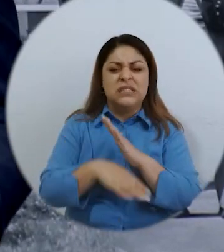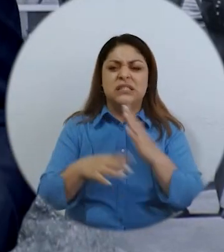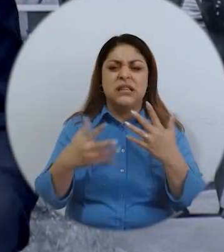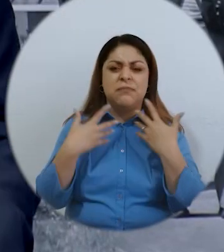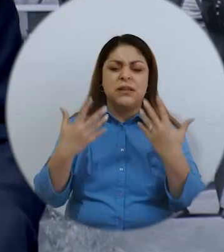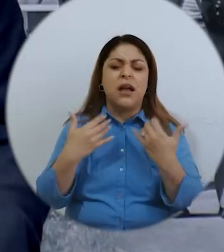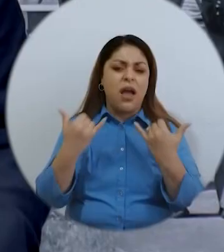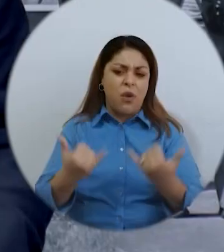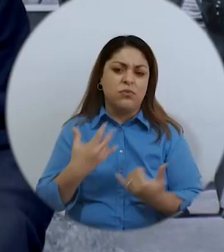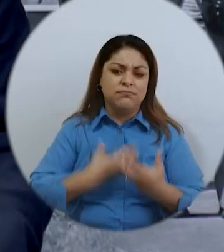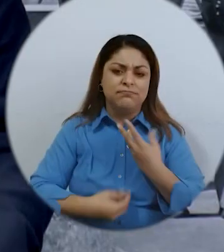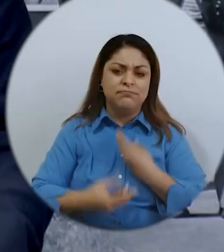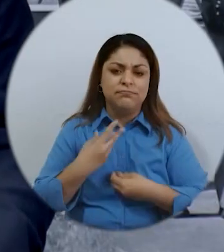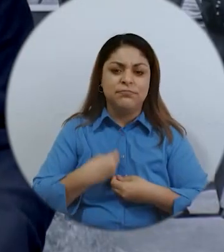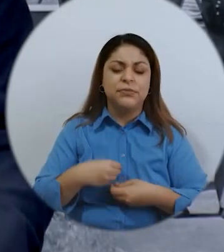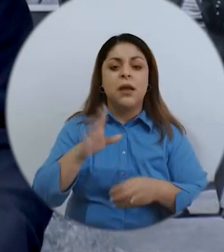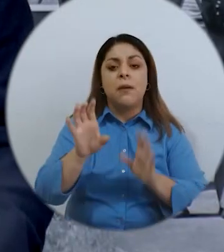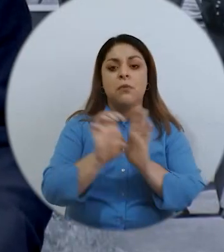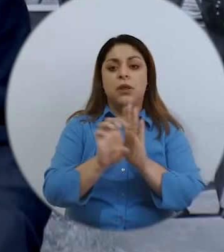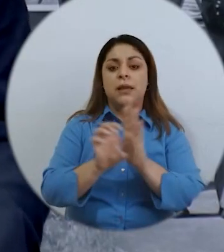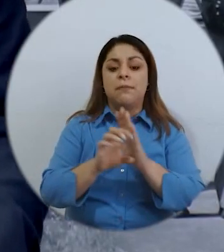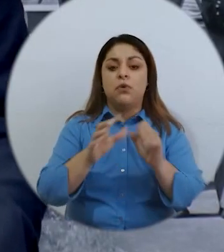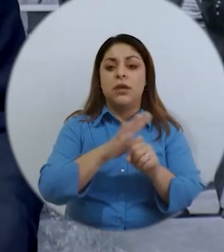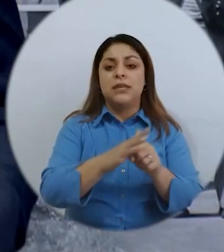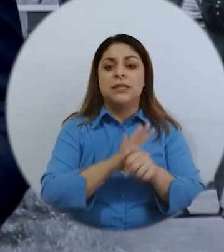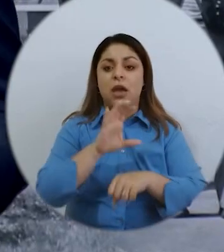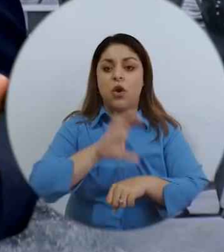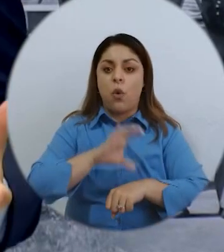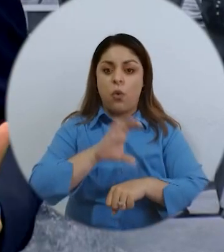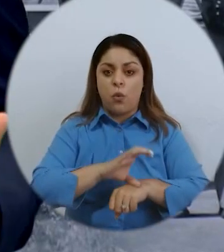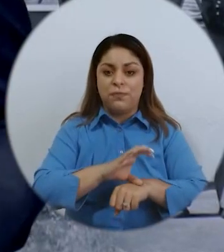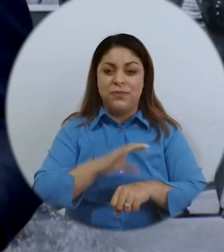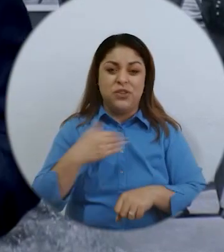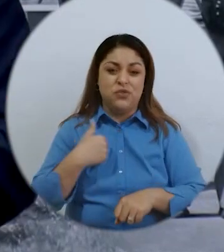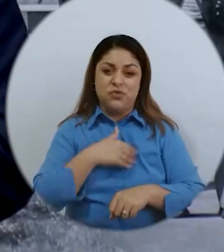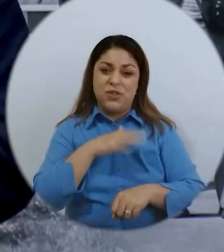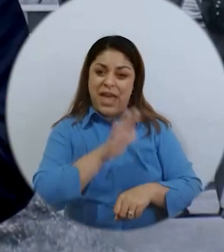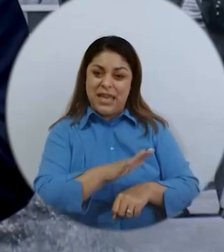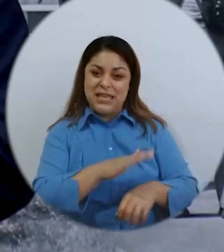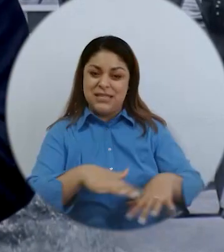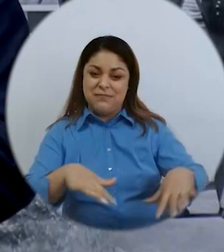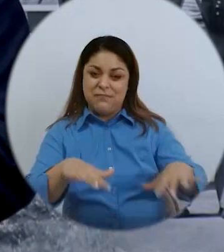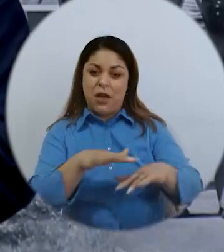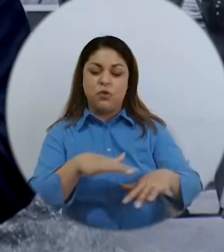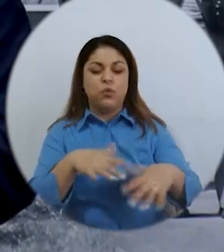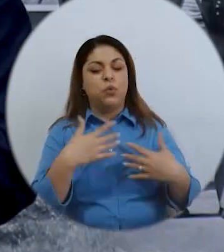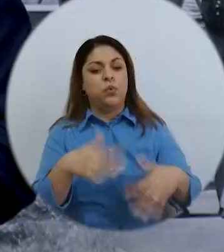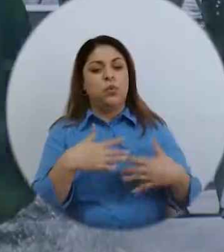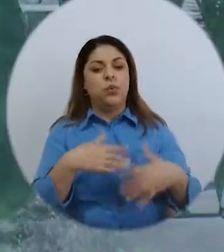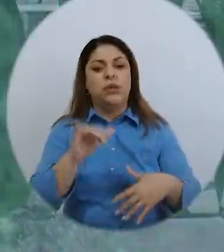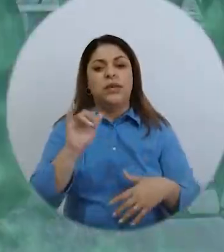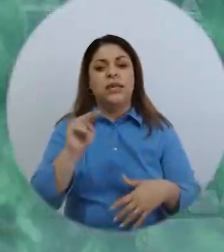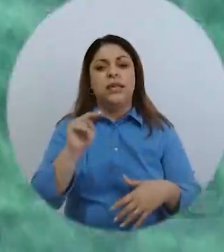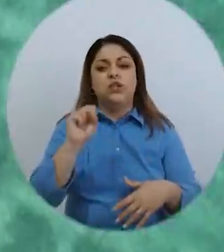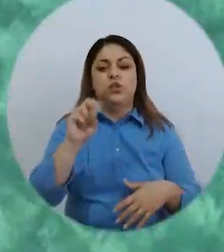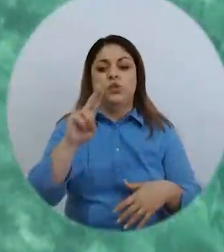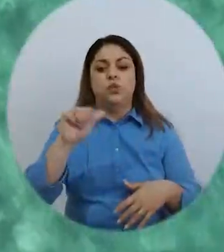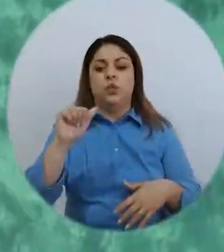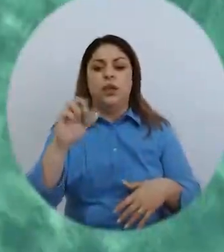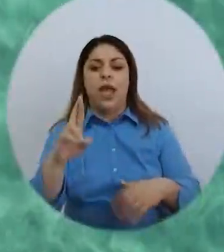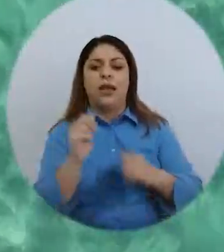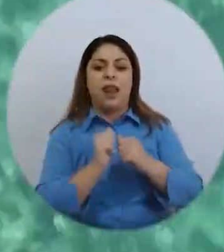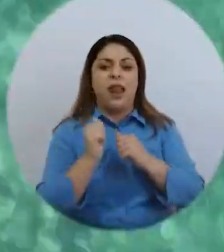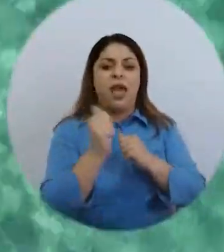crisis climática que estamos atravesando. Por ejemplo, la isla del Coco, que es nuestro espacio insular